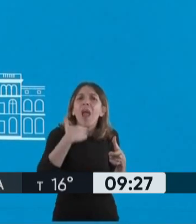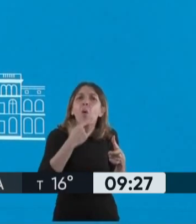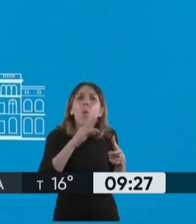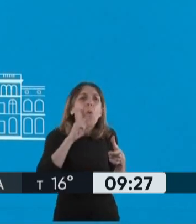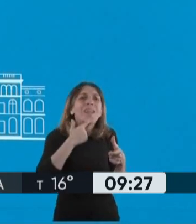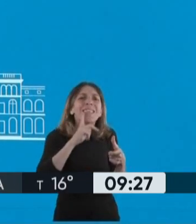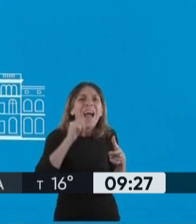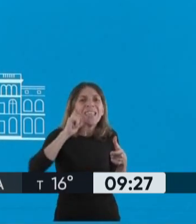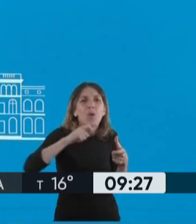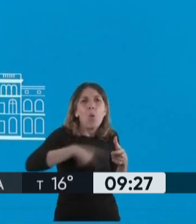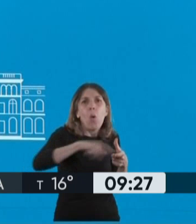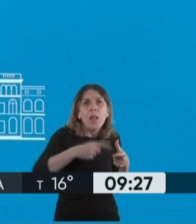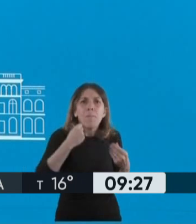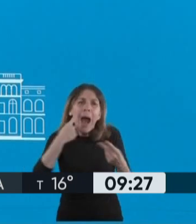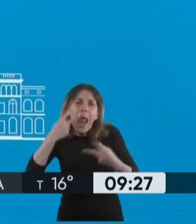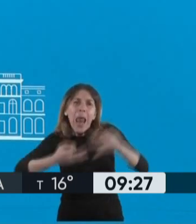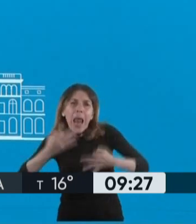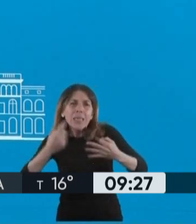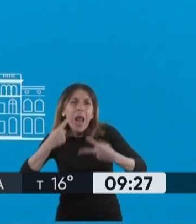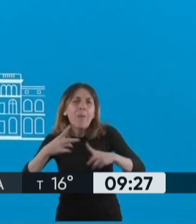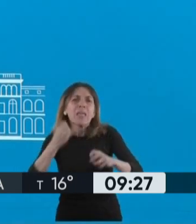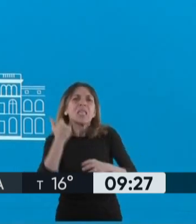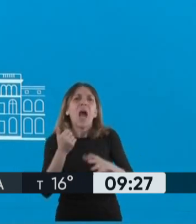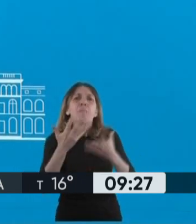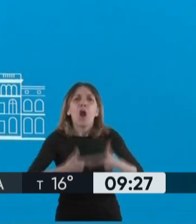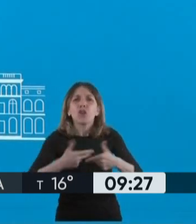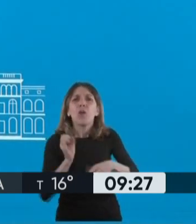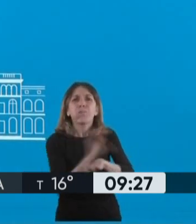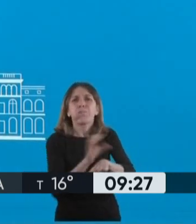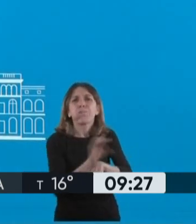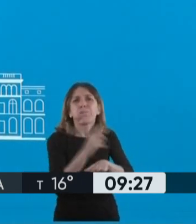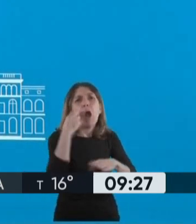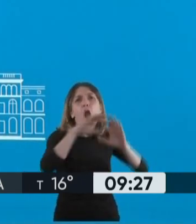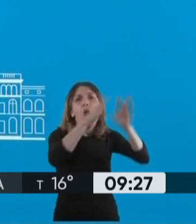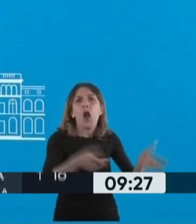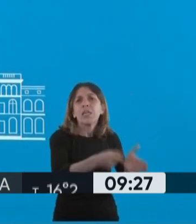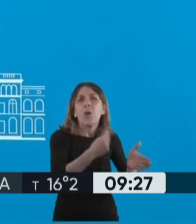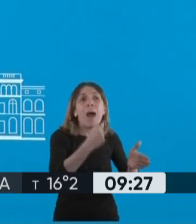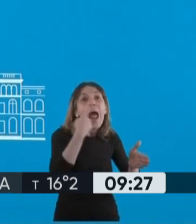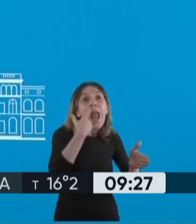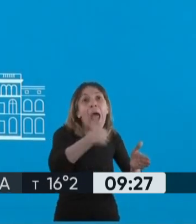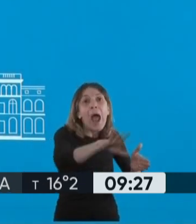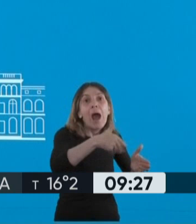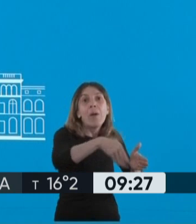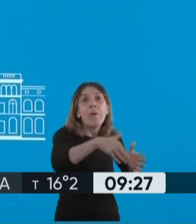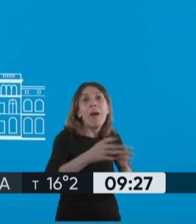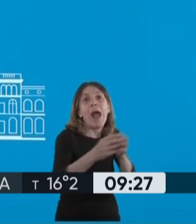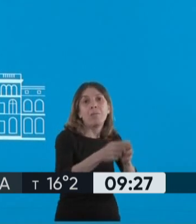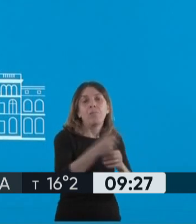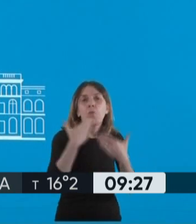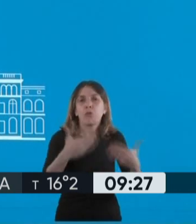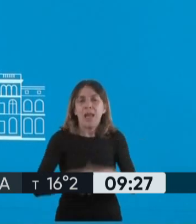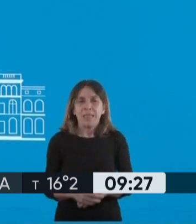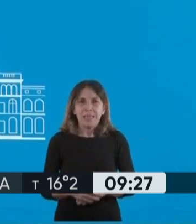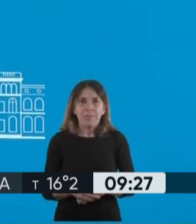analizar el tema y hay una cantidad de proyectos ya enviados al Congreso que esperamos que puedan ser en algún momento analizados. Muchas